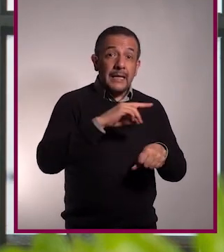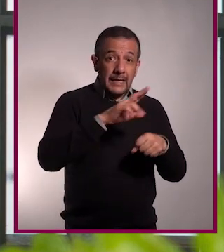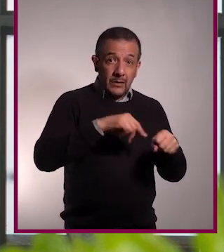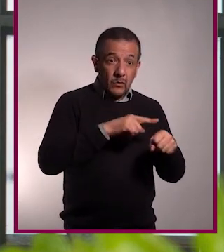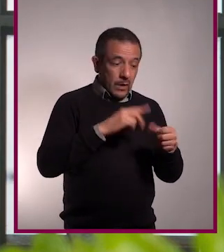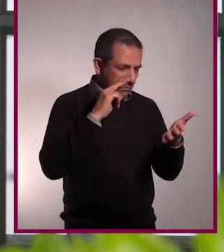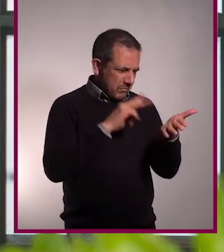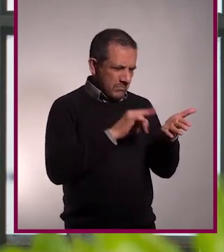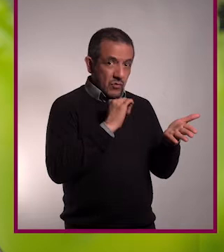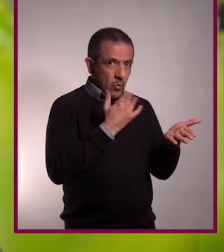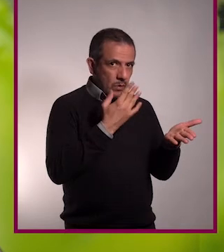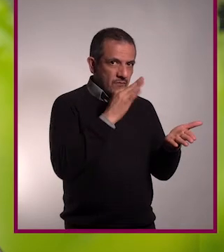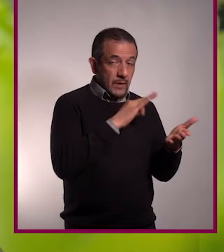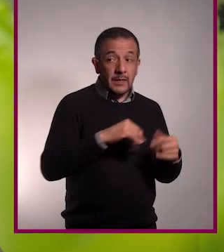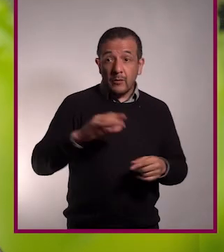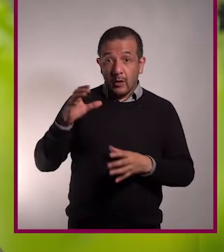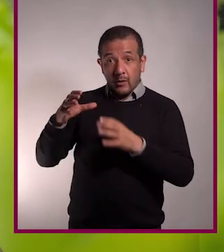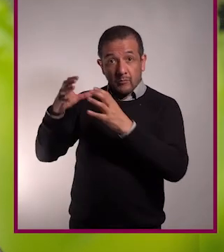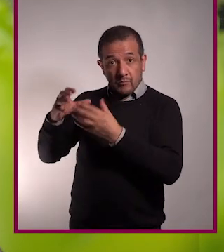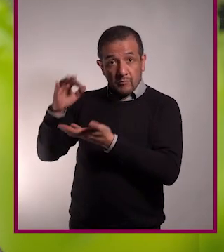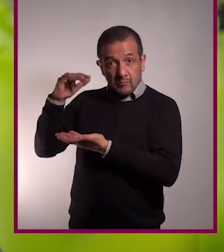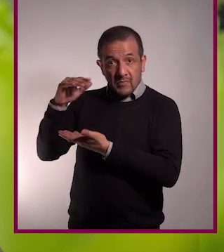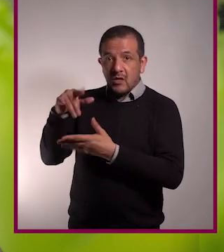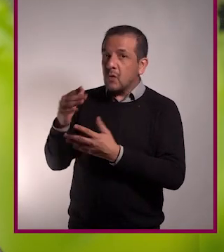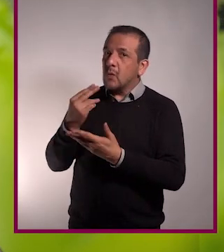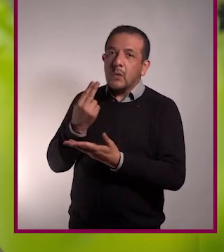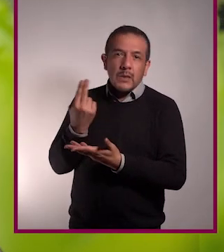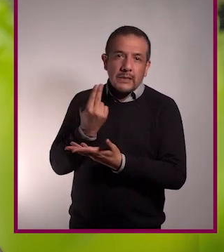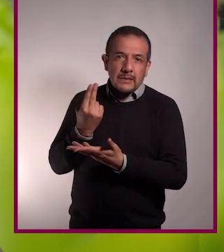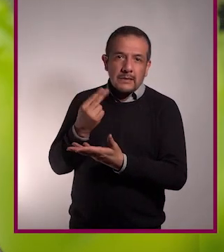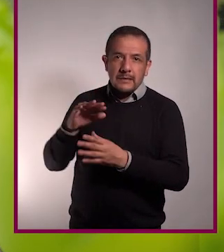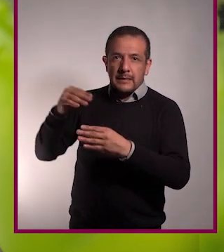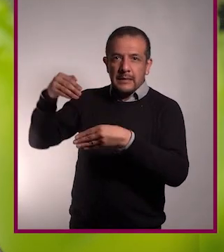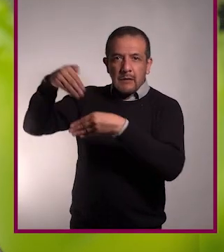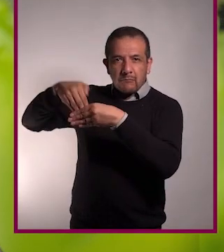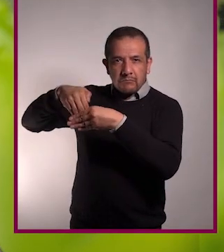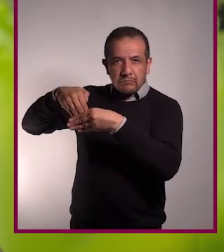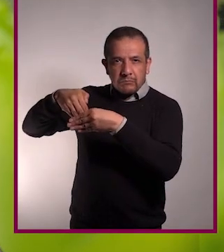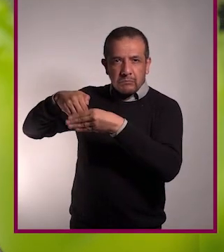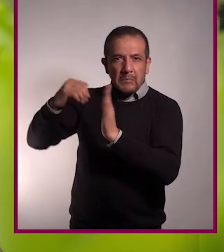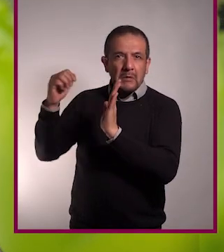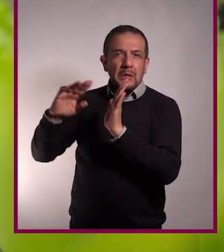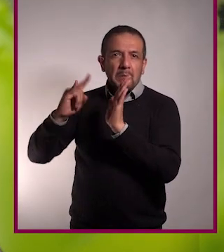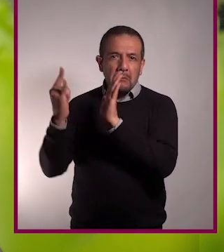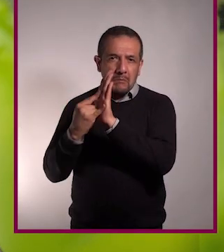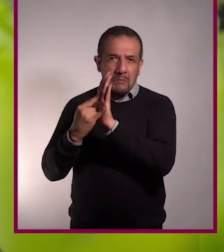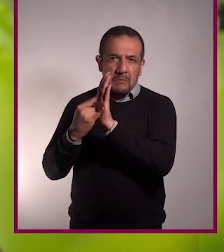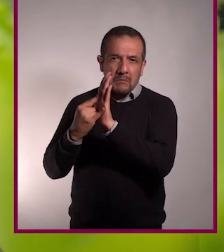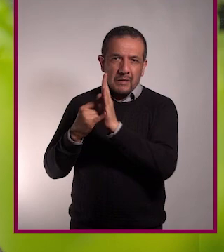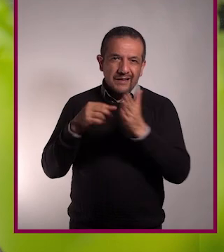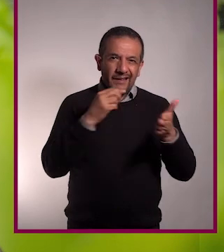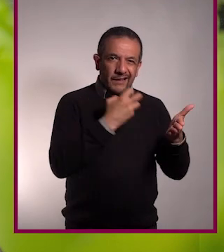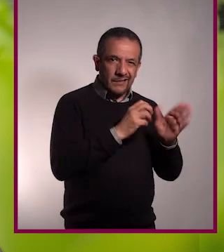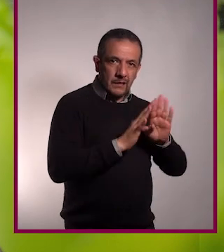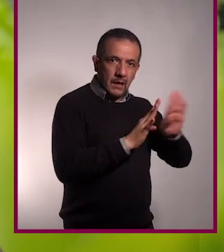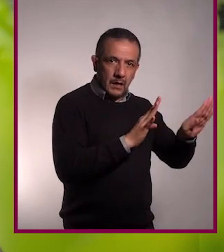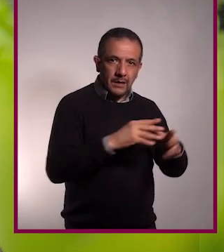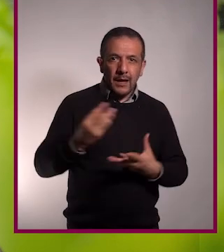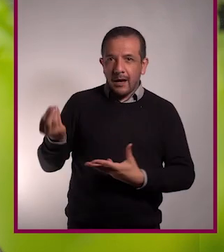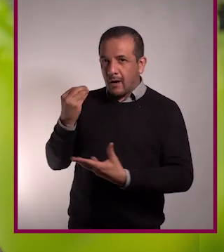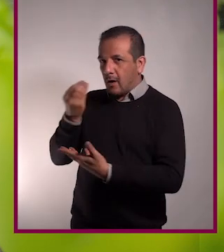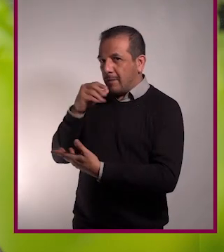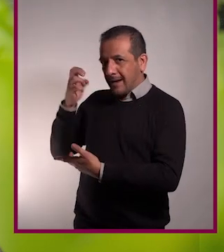Lo natural se nota, no necesita etiquetas ni envolturas. Dile sí a los alimentos naturales y aléjate de los